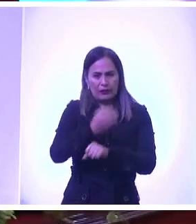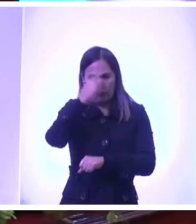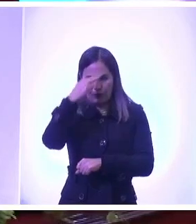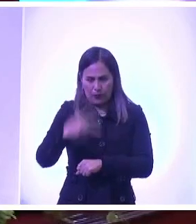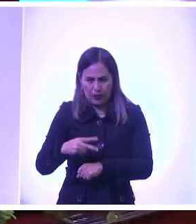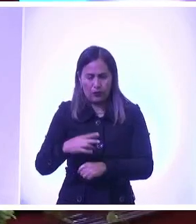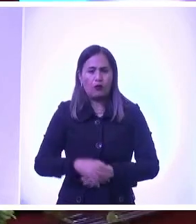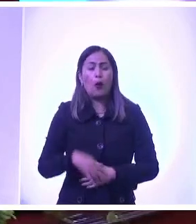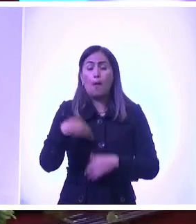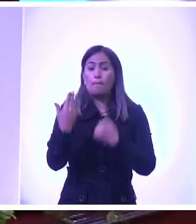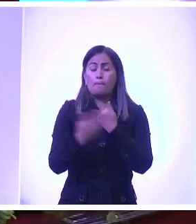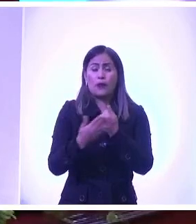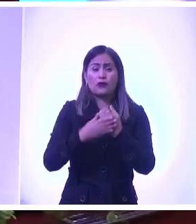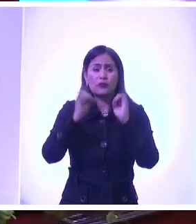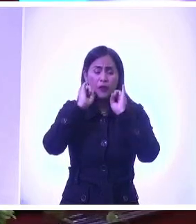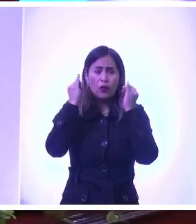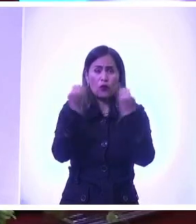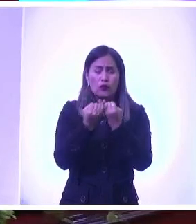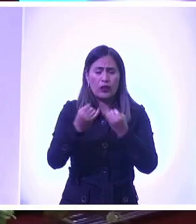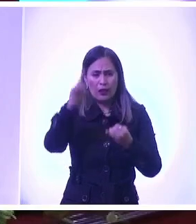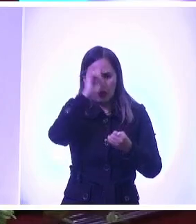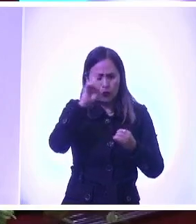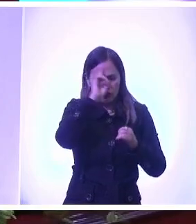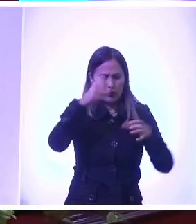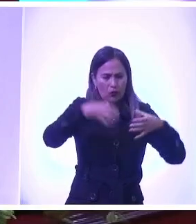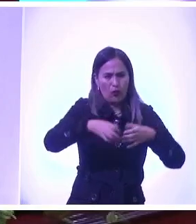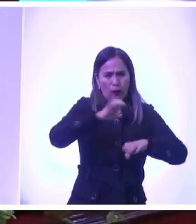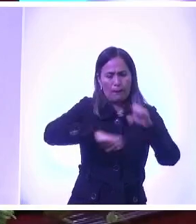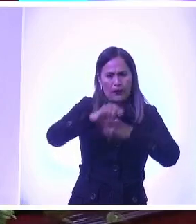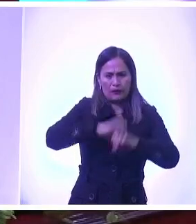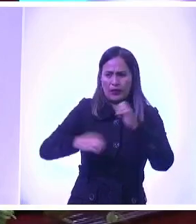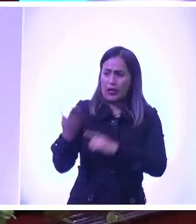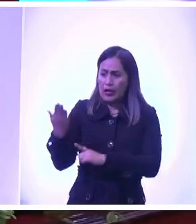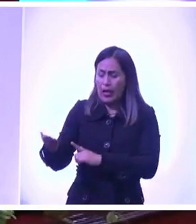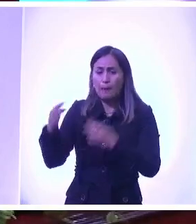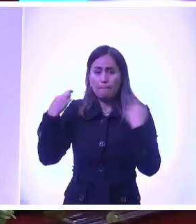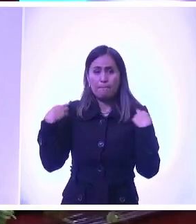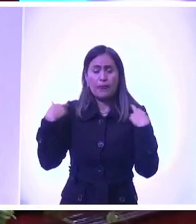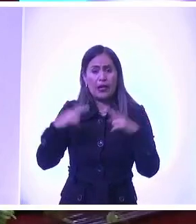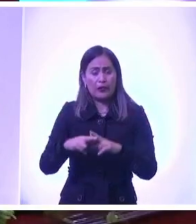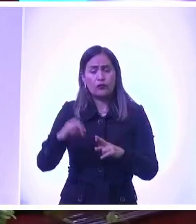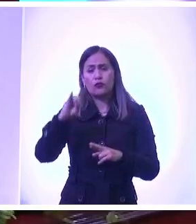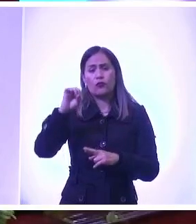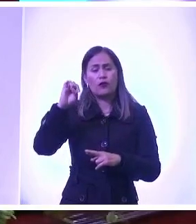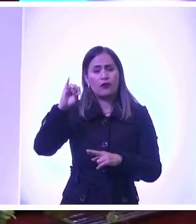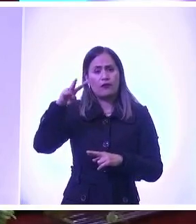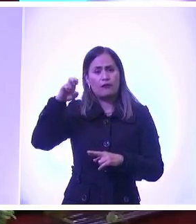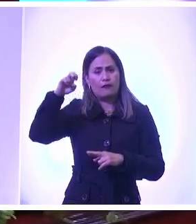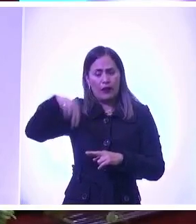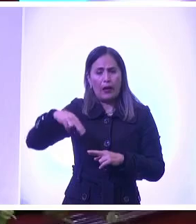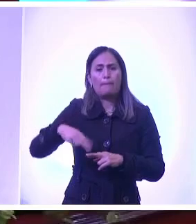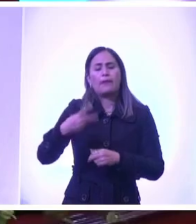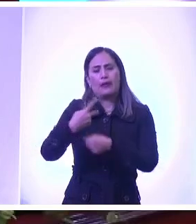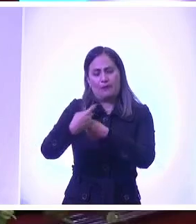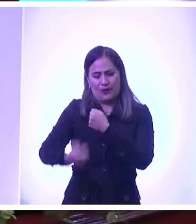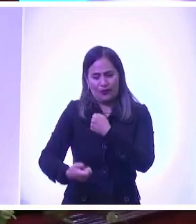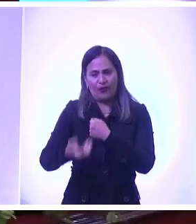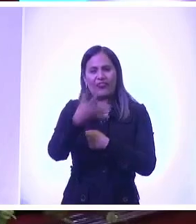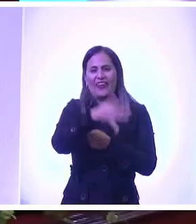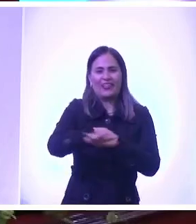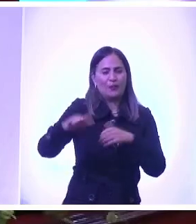a ir a decirles en la próxima junta del Consejo coordinador empresarial Oigan el maestro ard Me invitó a un foro donde estuve con 10,000 personas y